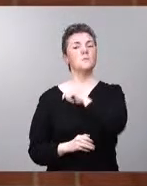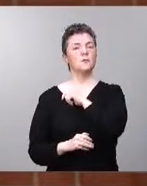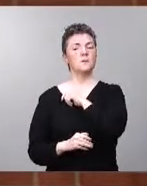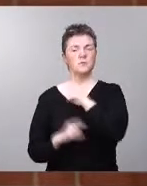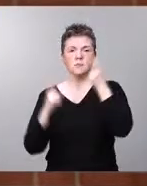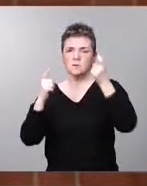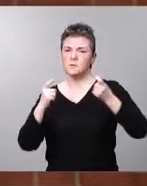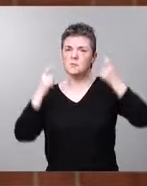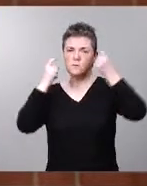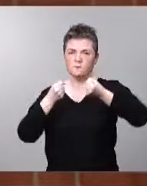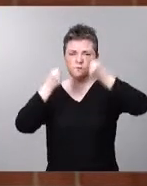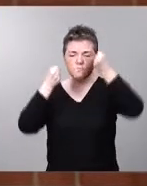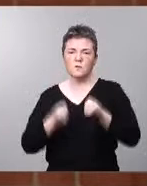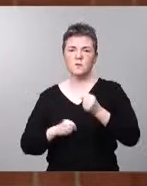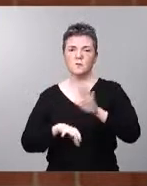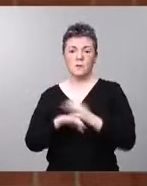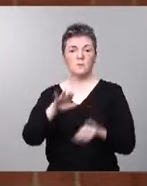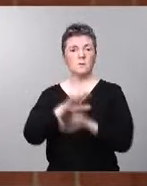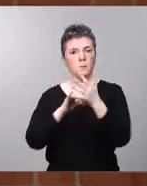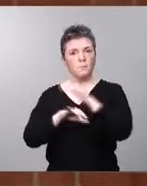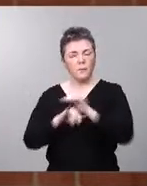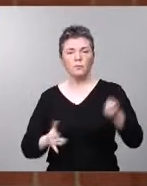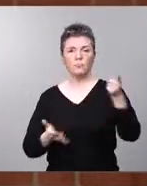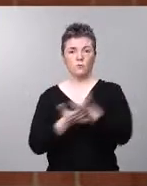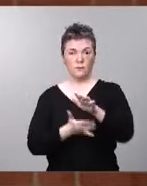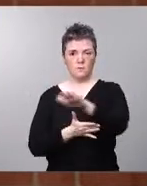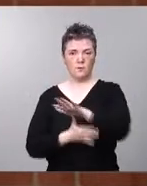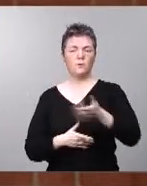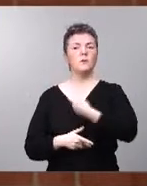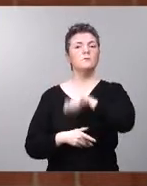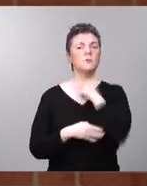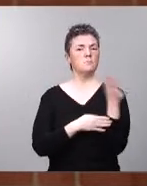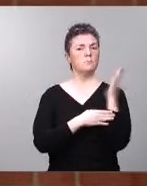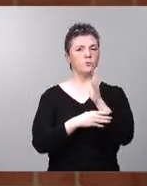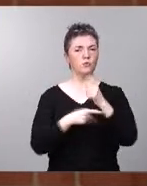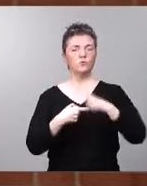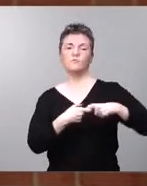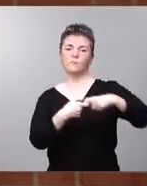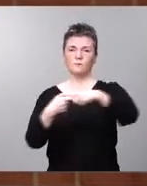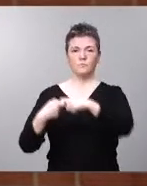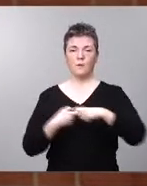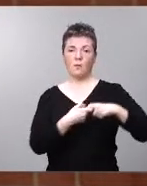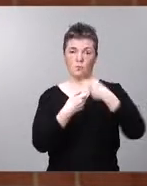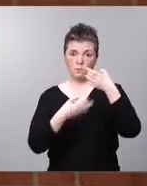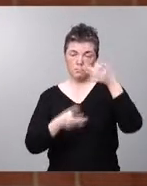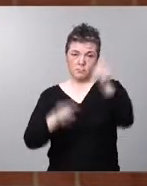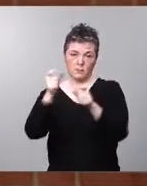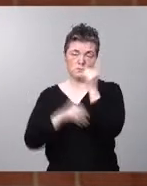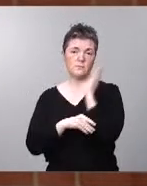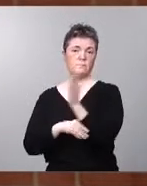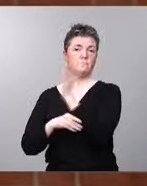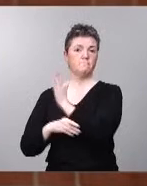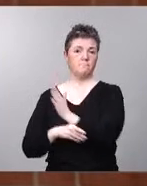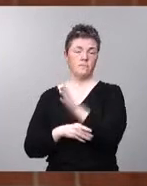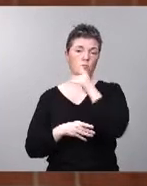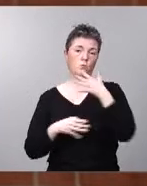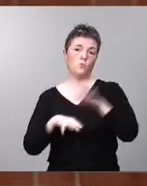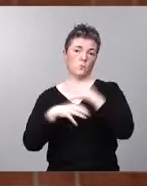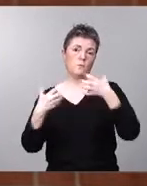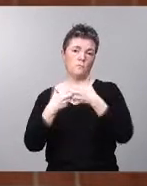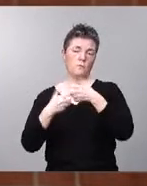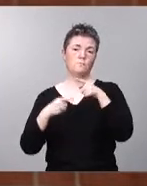el restablecimiento de la paz españa se mostrará solidaria con las poblaciones afectadas por este conflicto